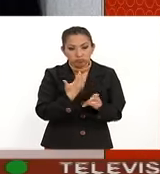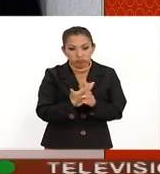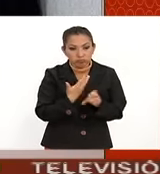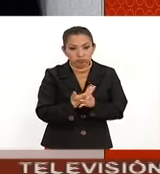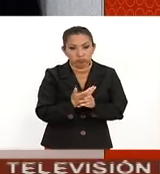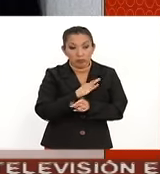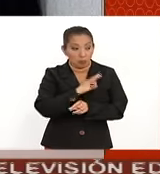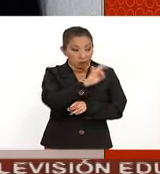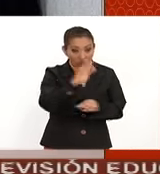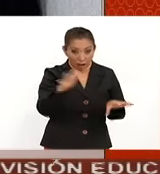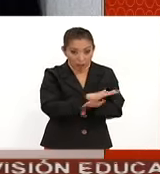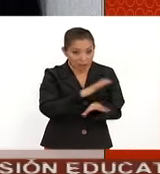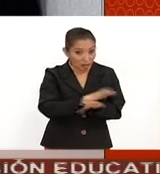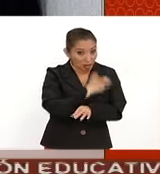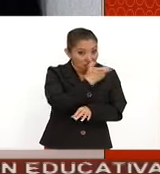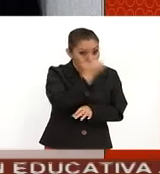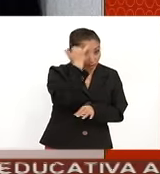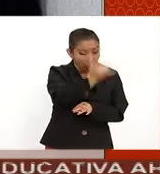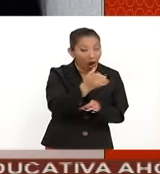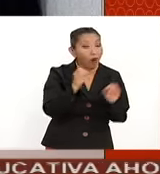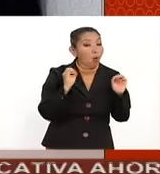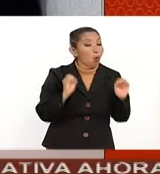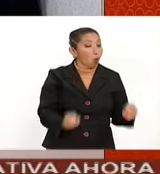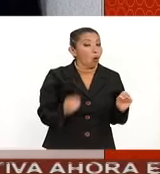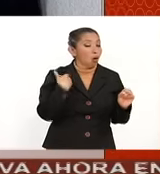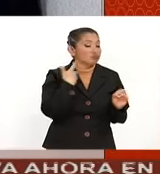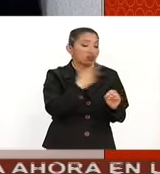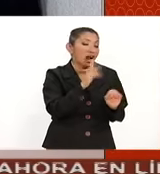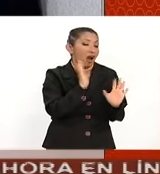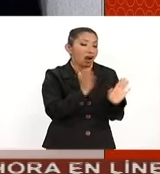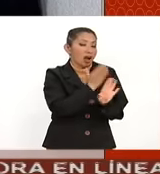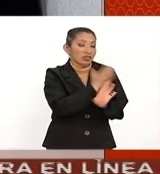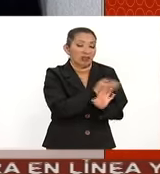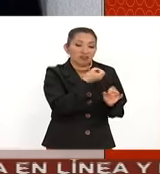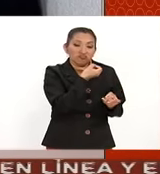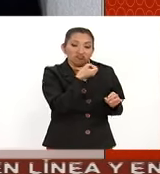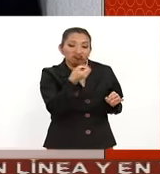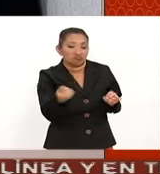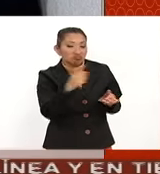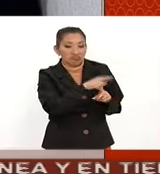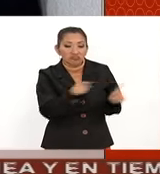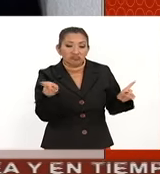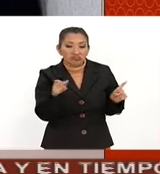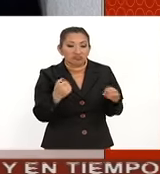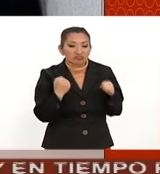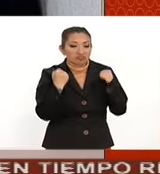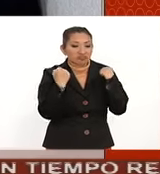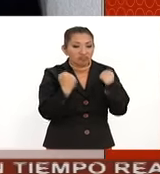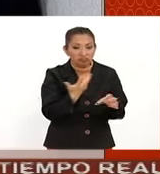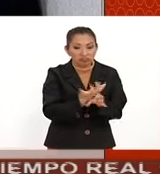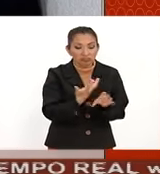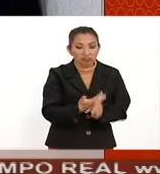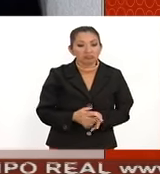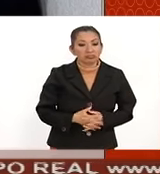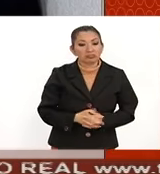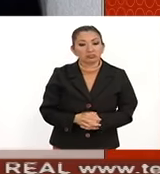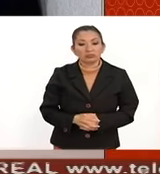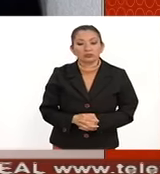¿Podría él revertirlo en un momento dado o ya son procedimientos muy bien orquestados entre los distintos poderes de Estados